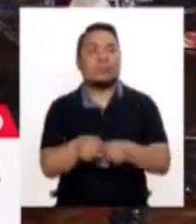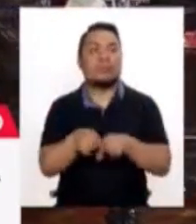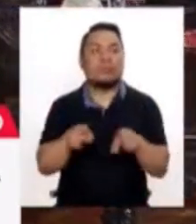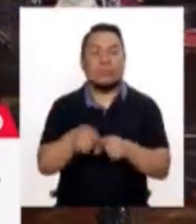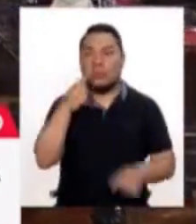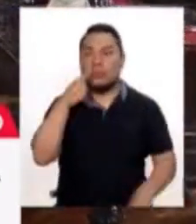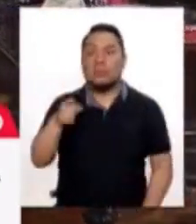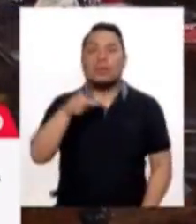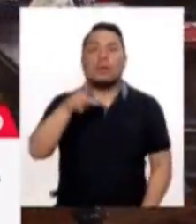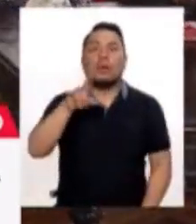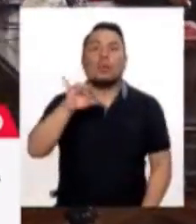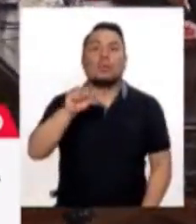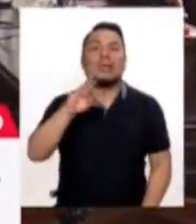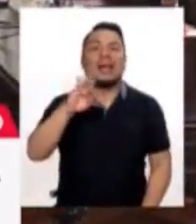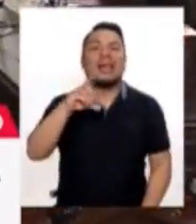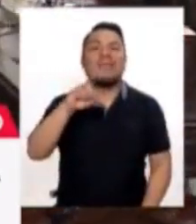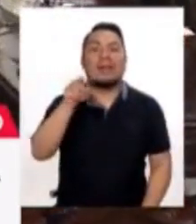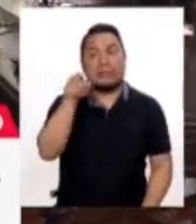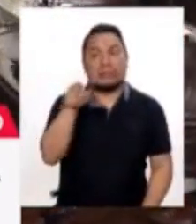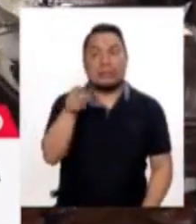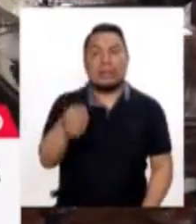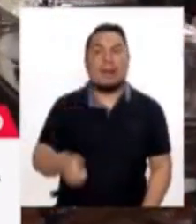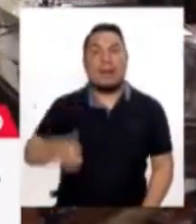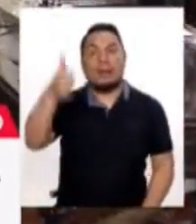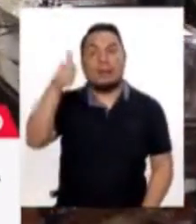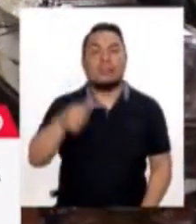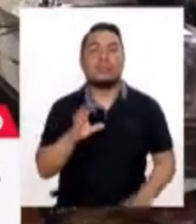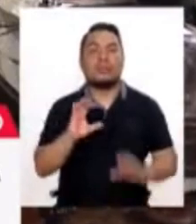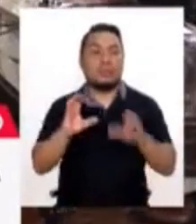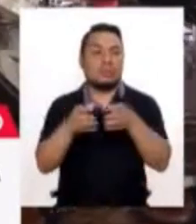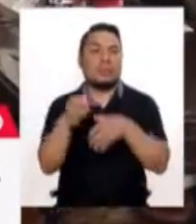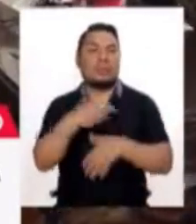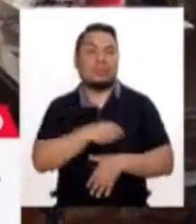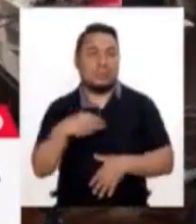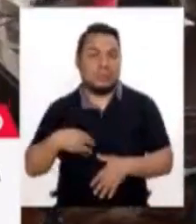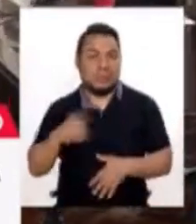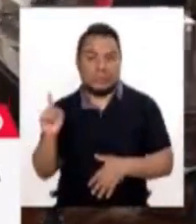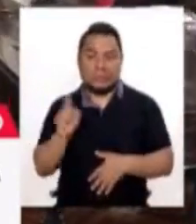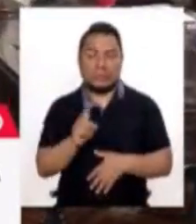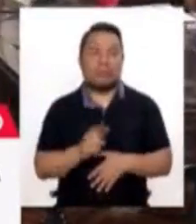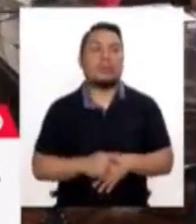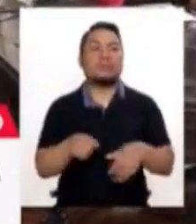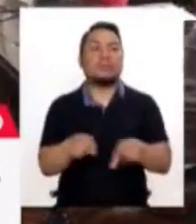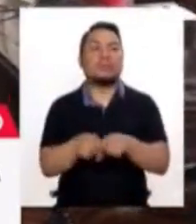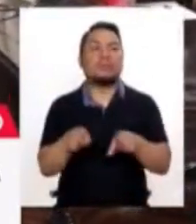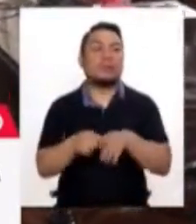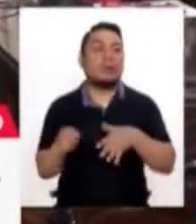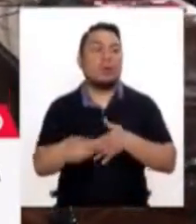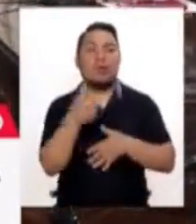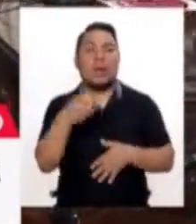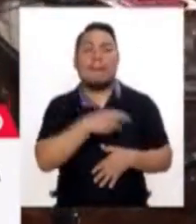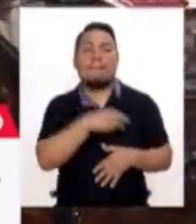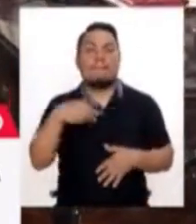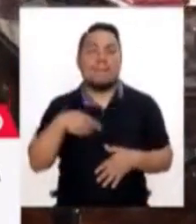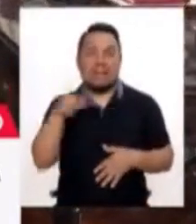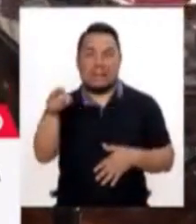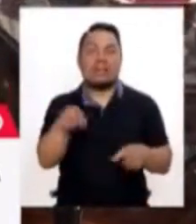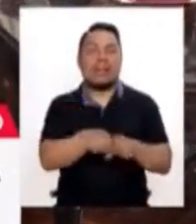Luis Alberto Otárola Peñaranda, presidente del Consejo de Ministros, así como otros ministros de